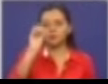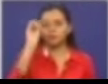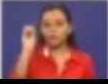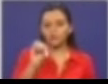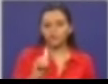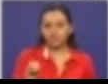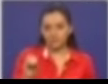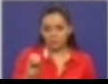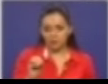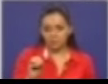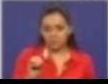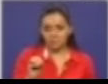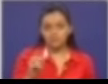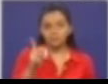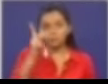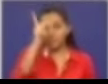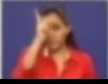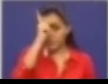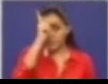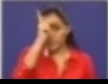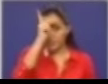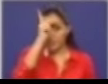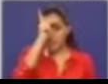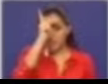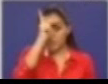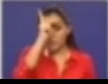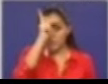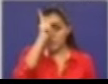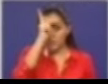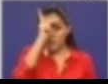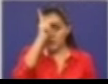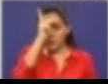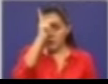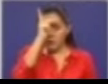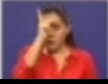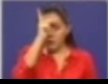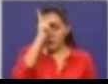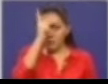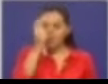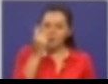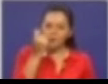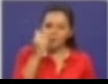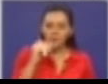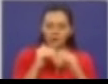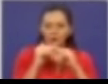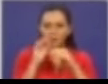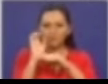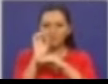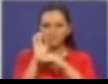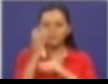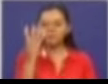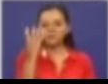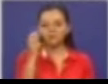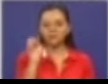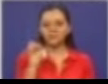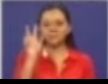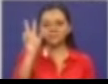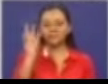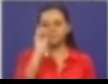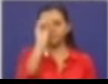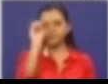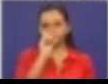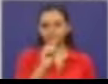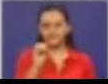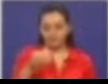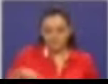26.6%. Perú, un modelo muy neoliberal, casi lo mismo que Ecuador, 14.3%. Es mentira